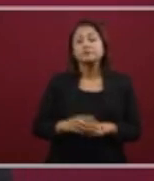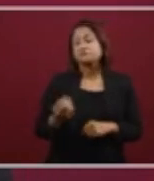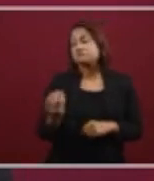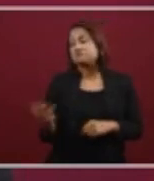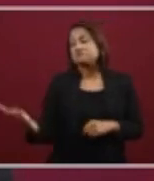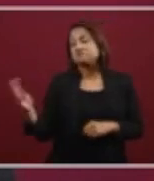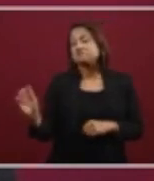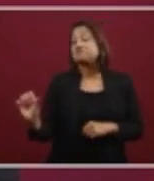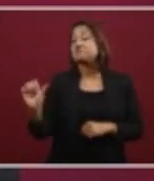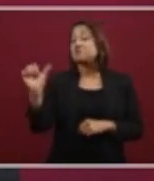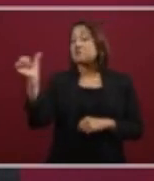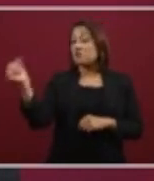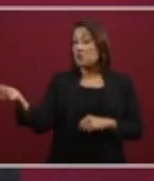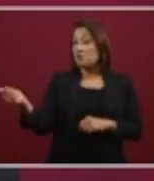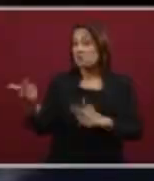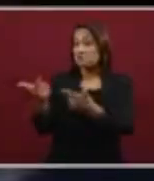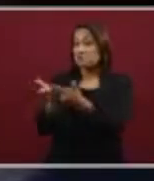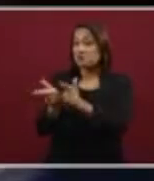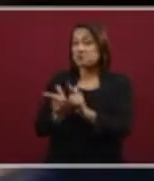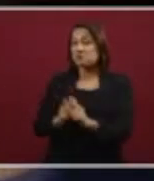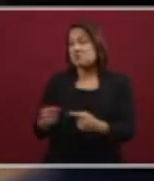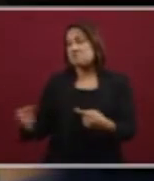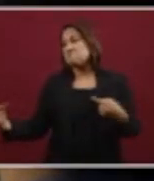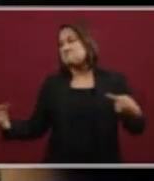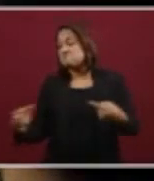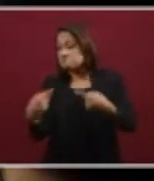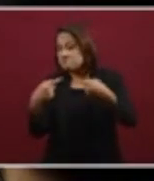grupos de intereses creados,